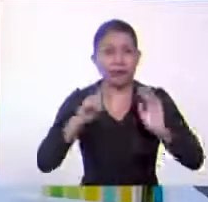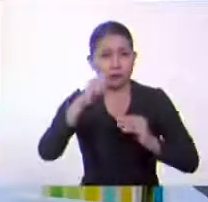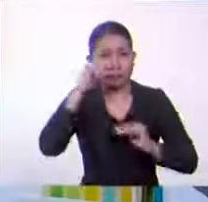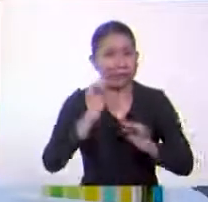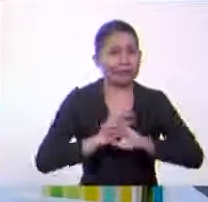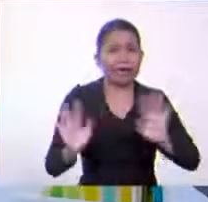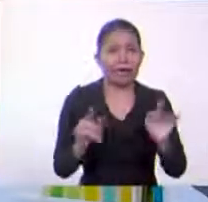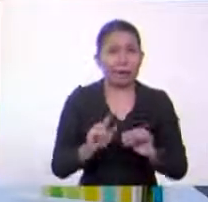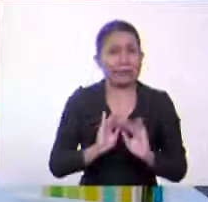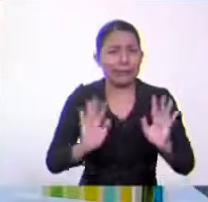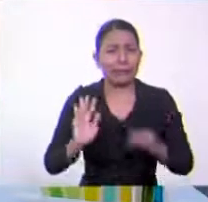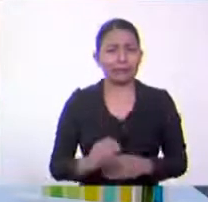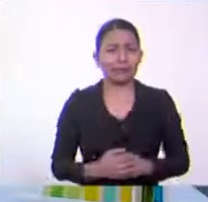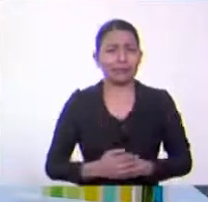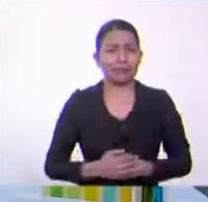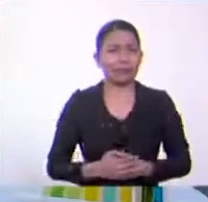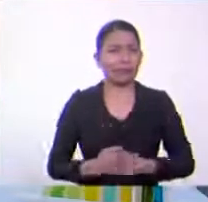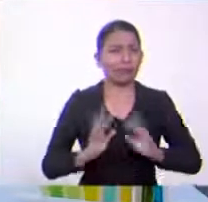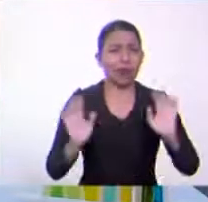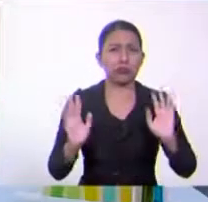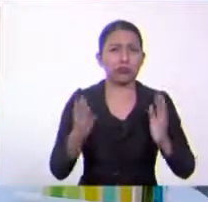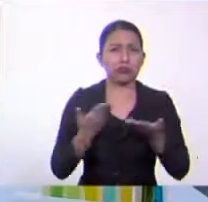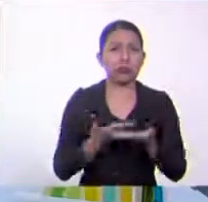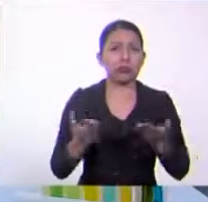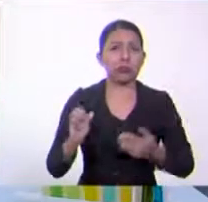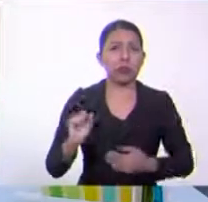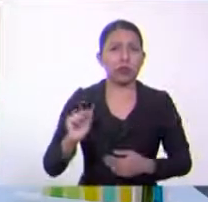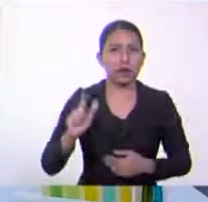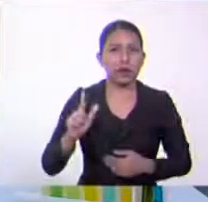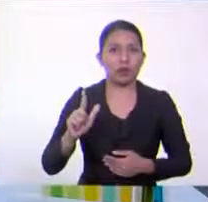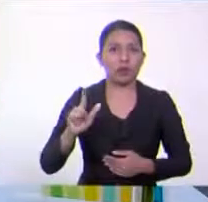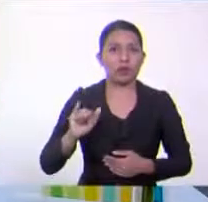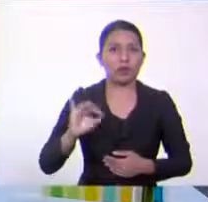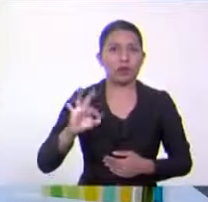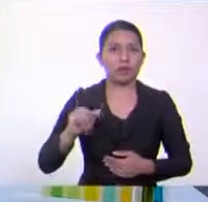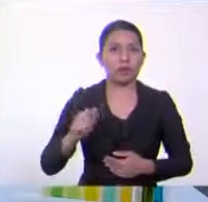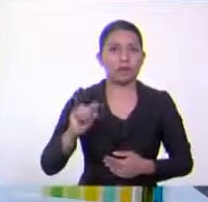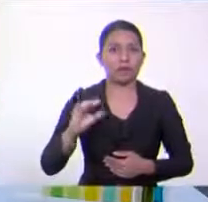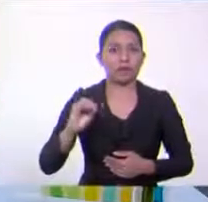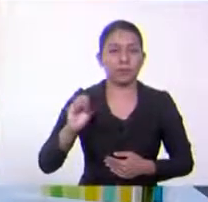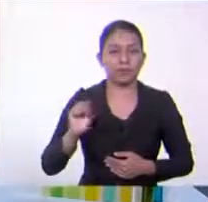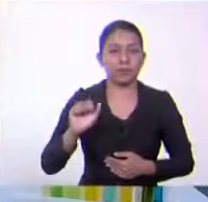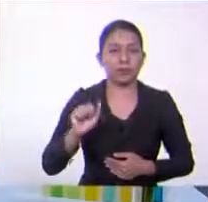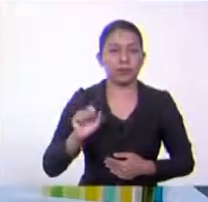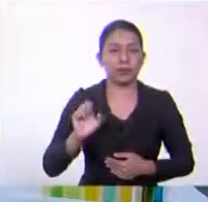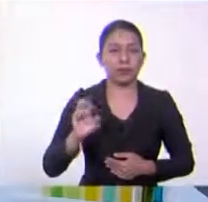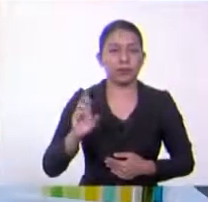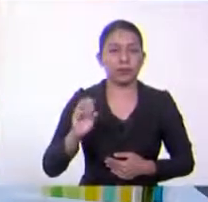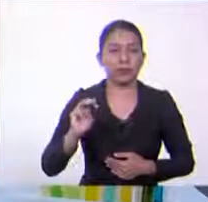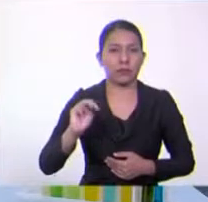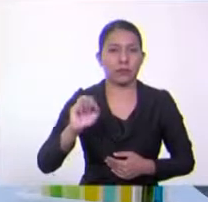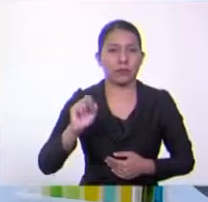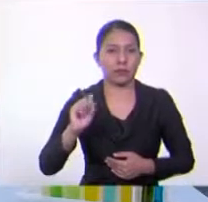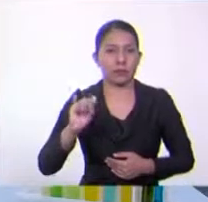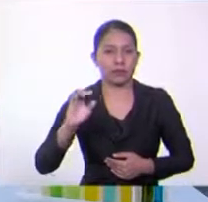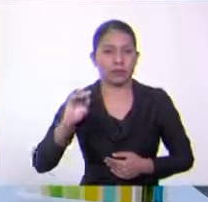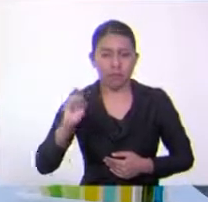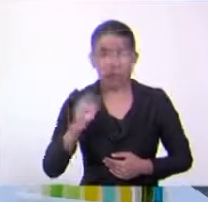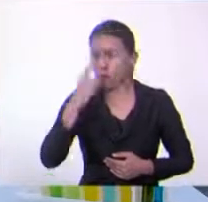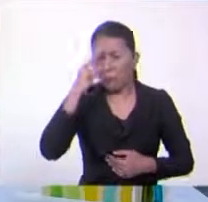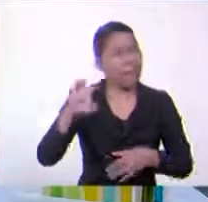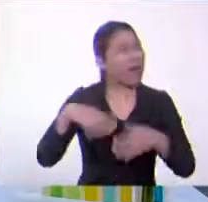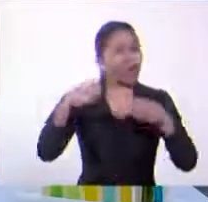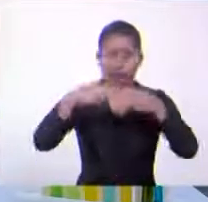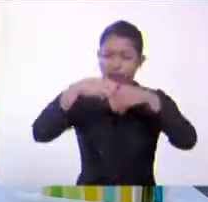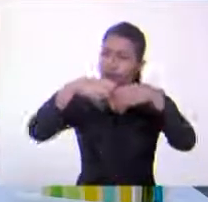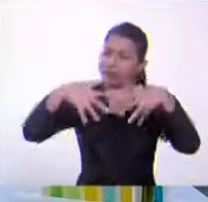existen compuestos orgánicos alifáticos y aromáticos, no. Existe una gama inmensa de compuestos orgánicos, pero